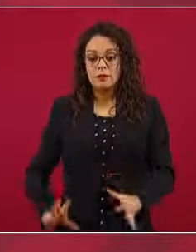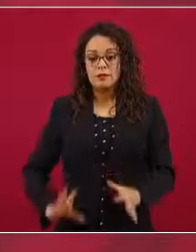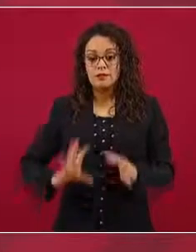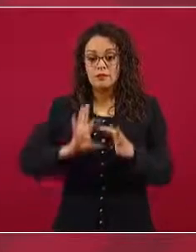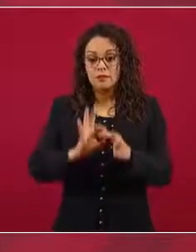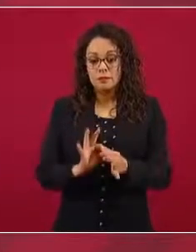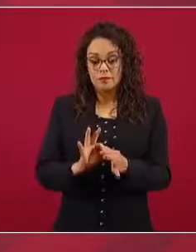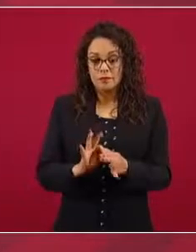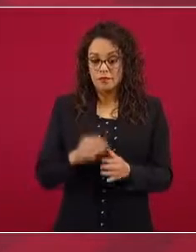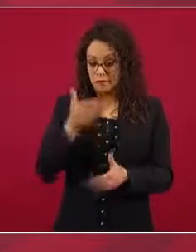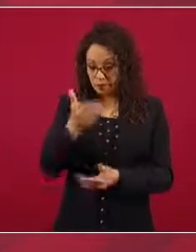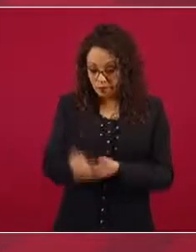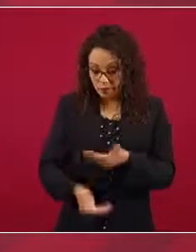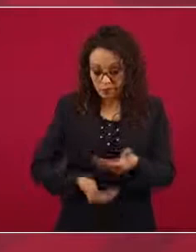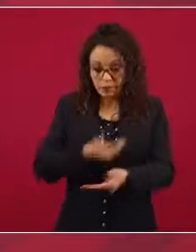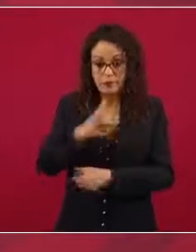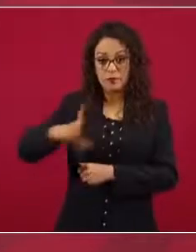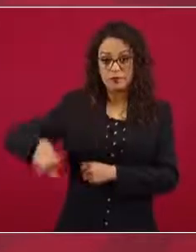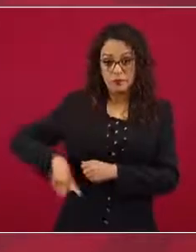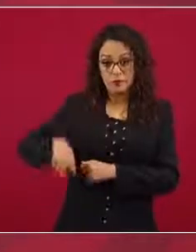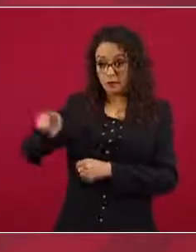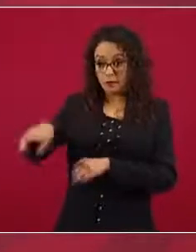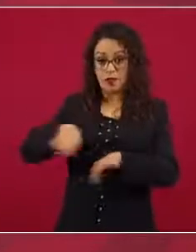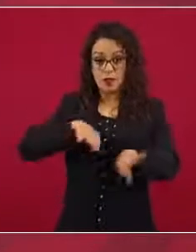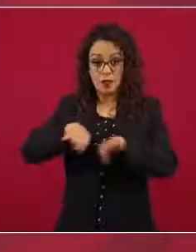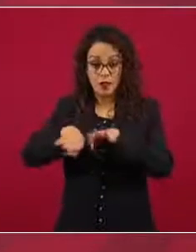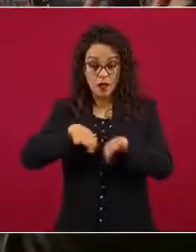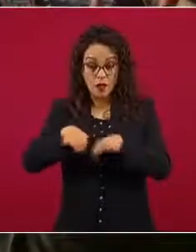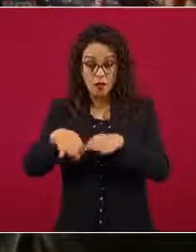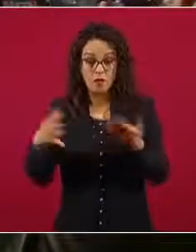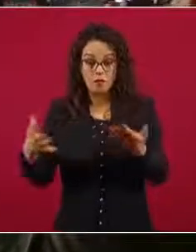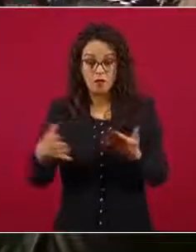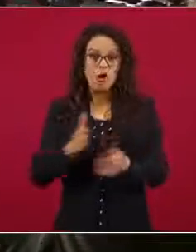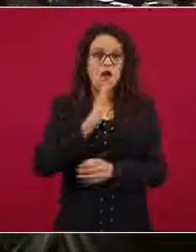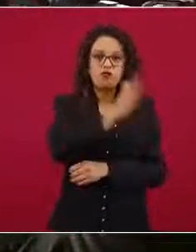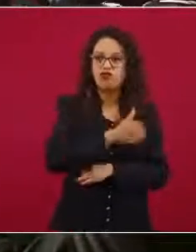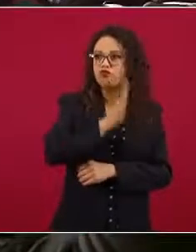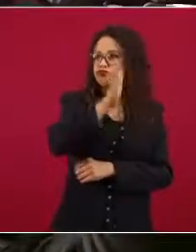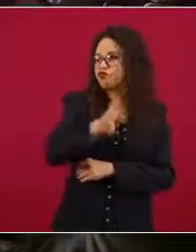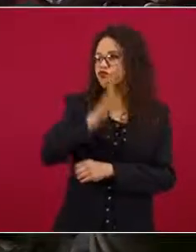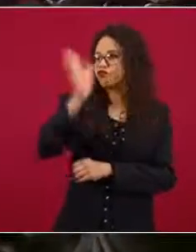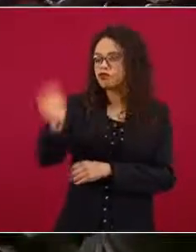siervos de la nación, los que trabajan en campo,